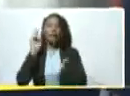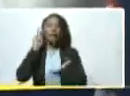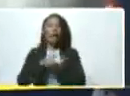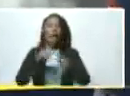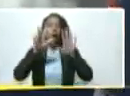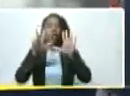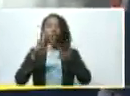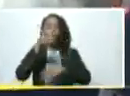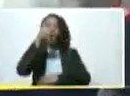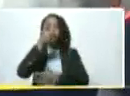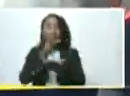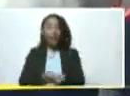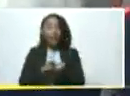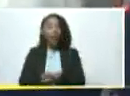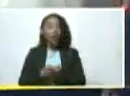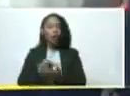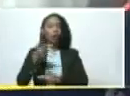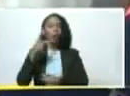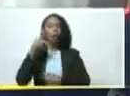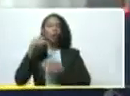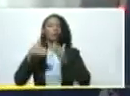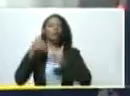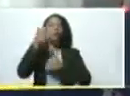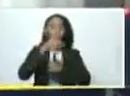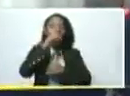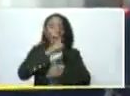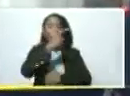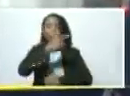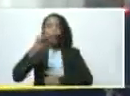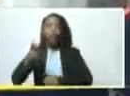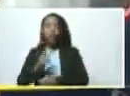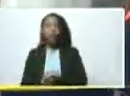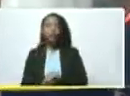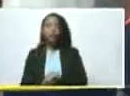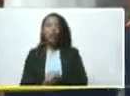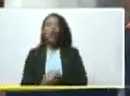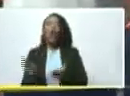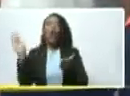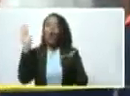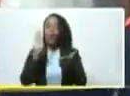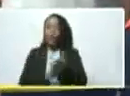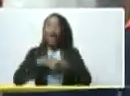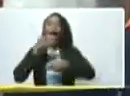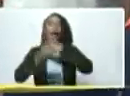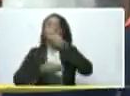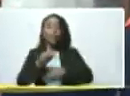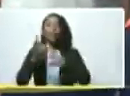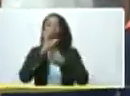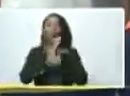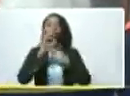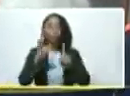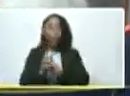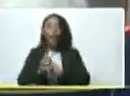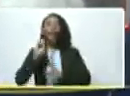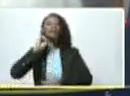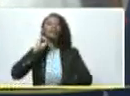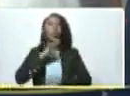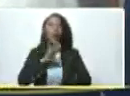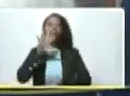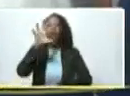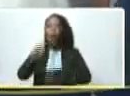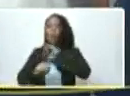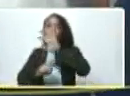kilos por año, por persona. Se está retomando el hábito histórico de consumo